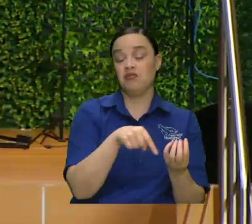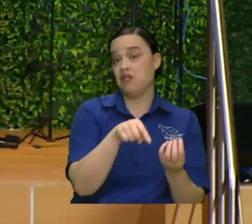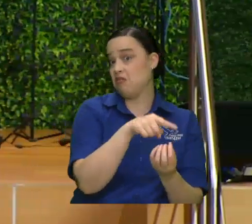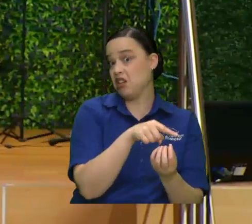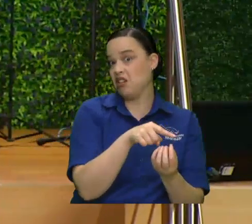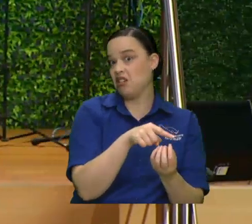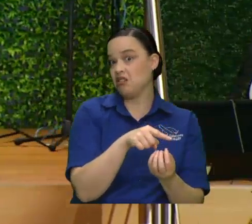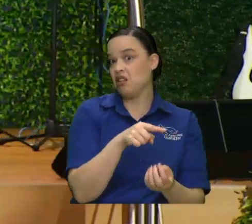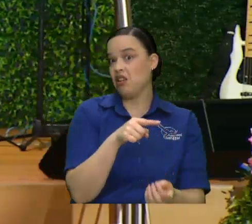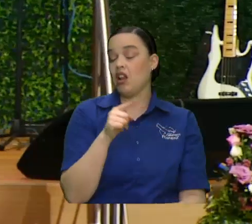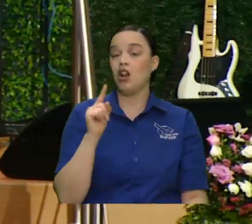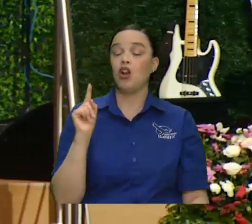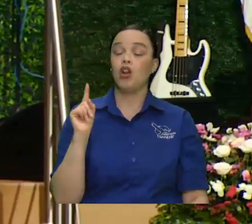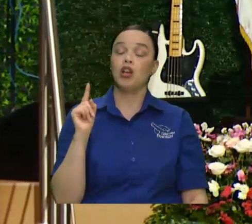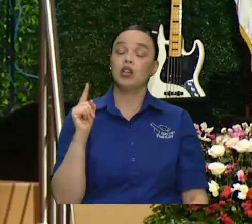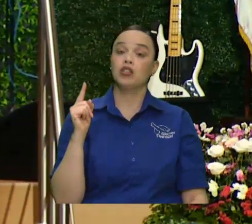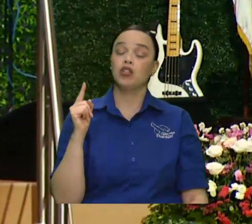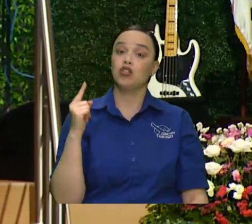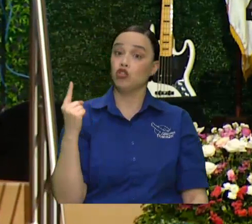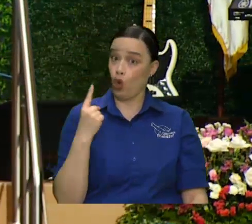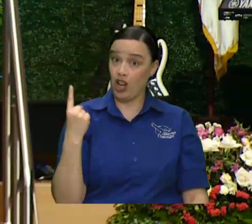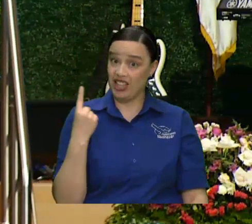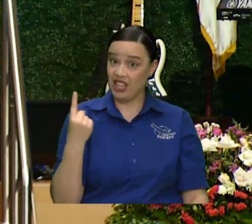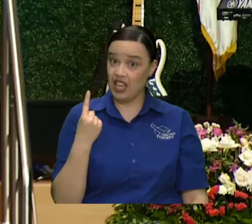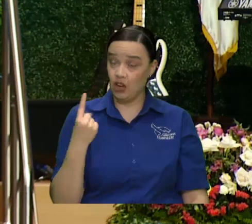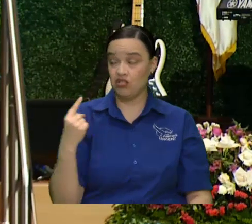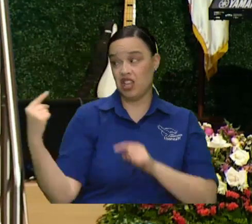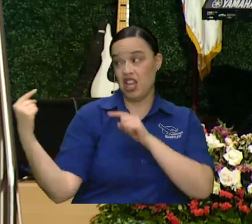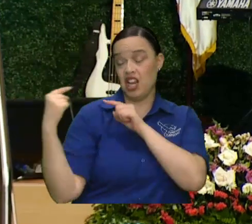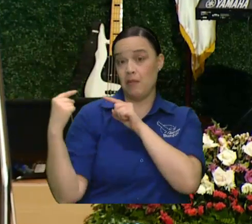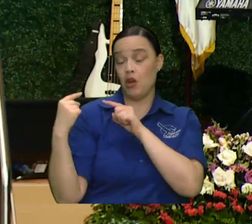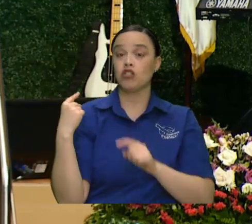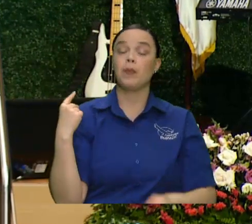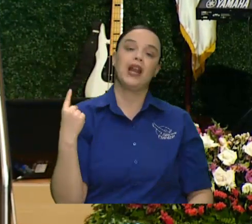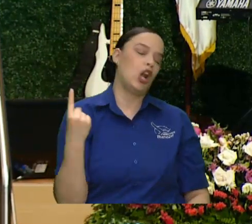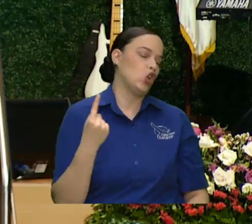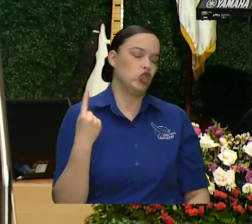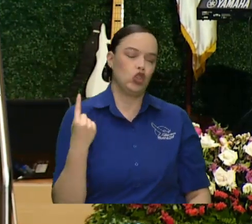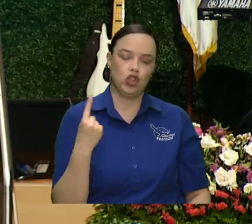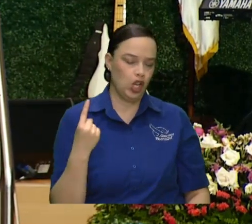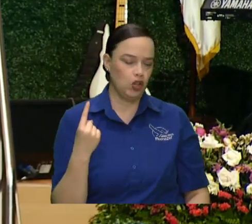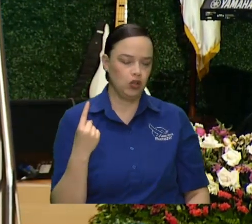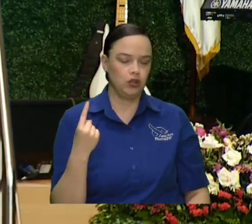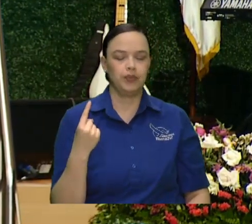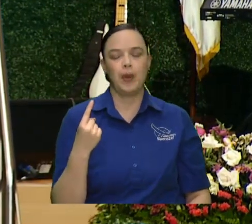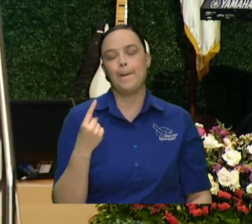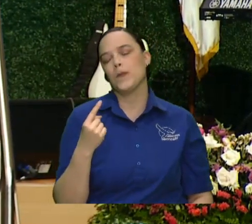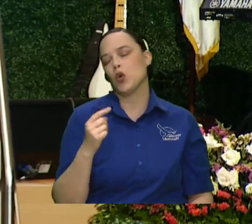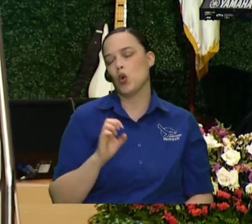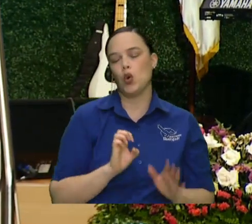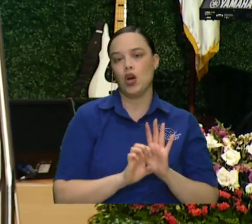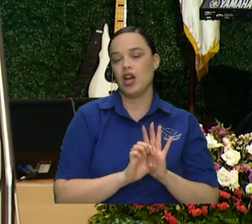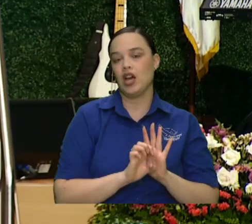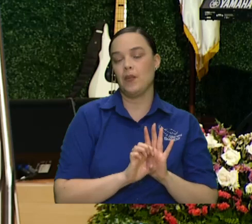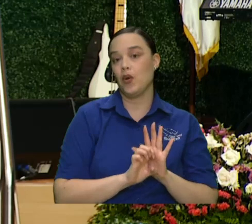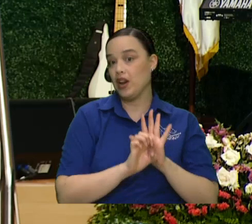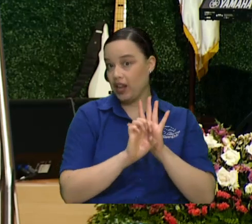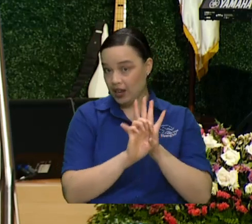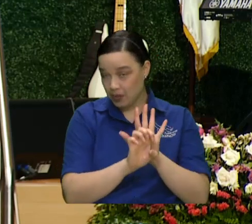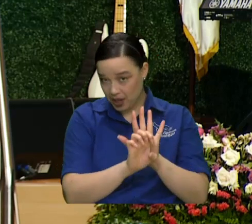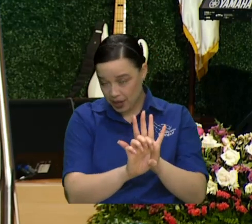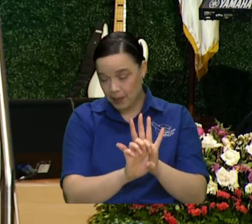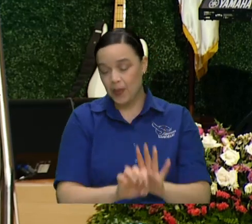tenía enemigos para la soltería en donde usted miraban los enemigos de un casado ya usted no la importancia y